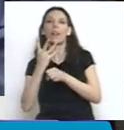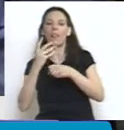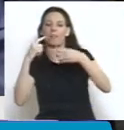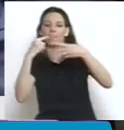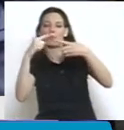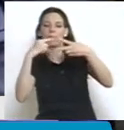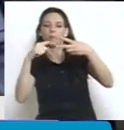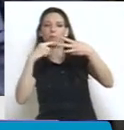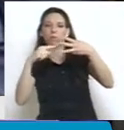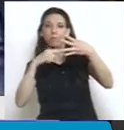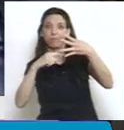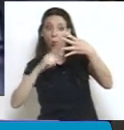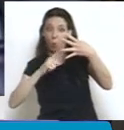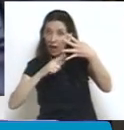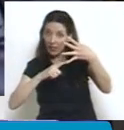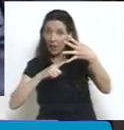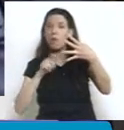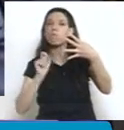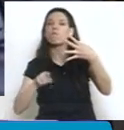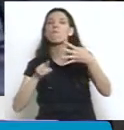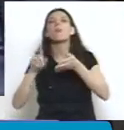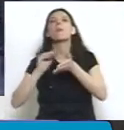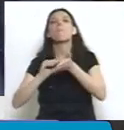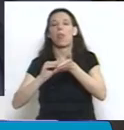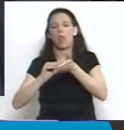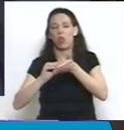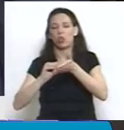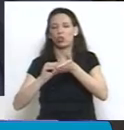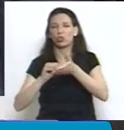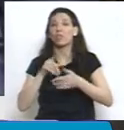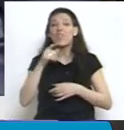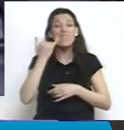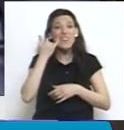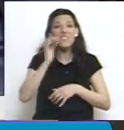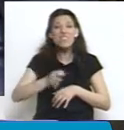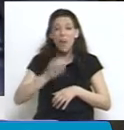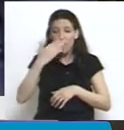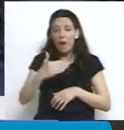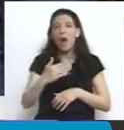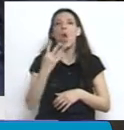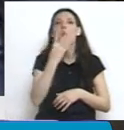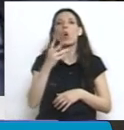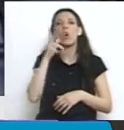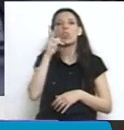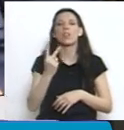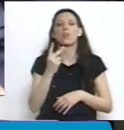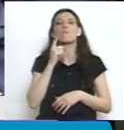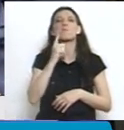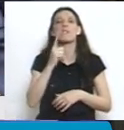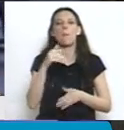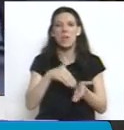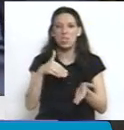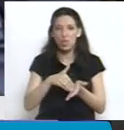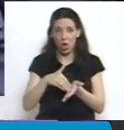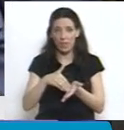trabajadores bajo convenio, calculan que recaudarán 482.000 millones, una suba